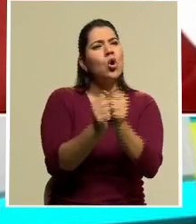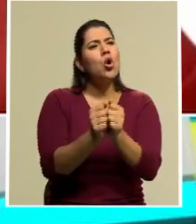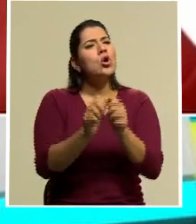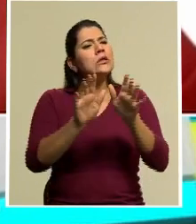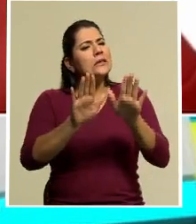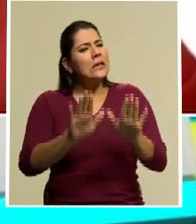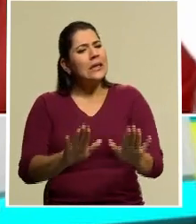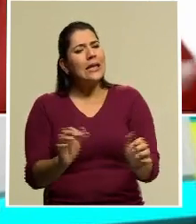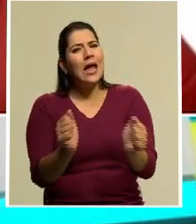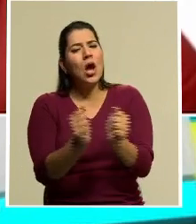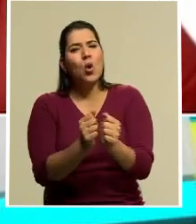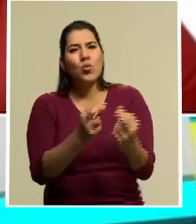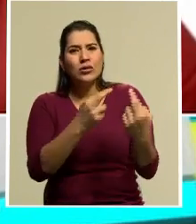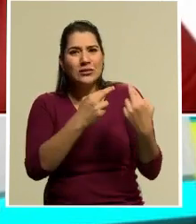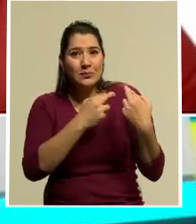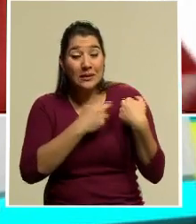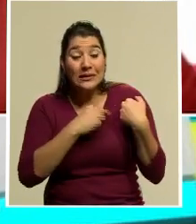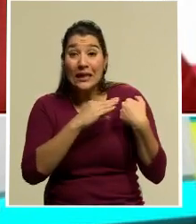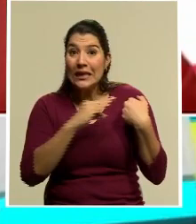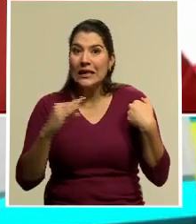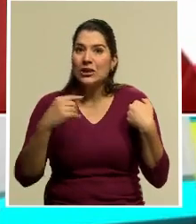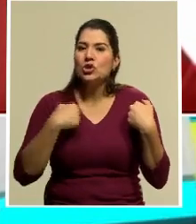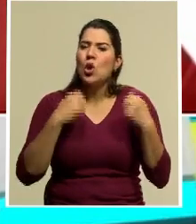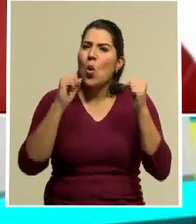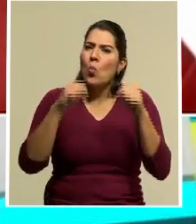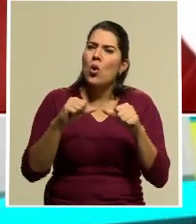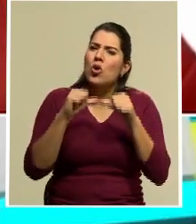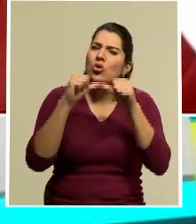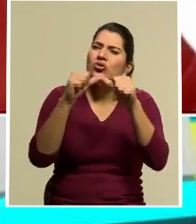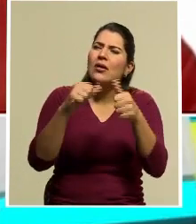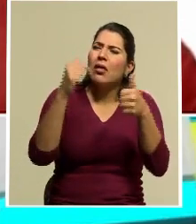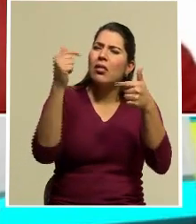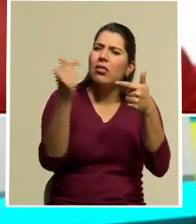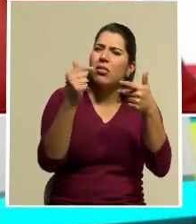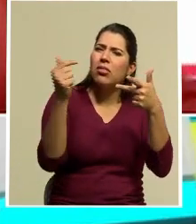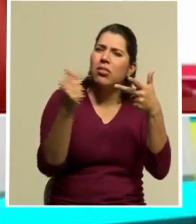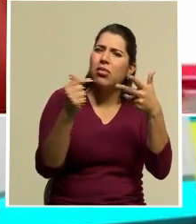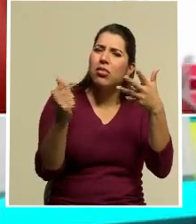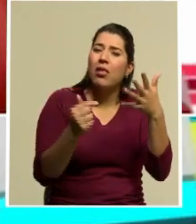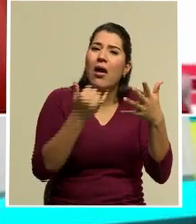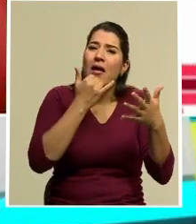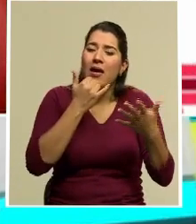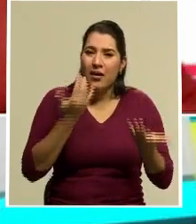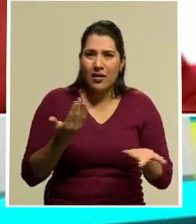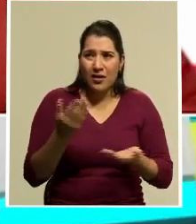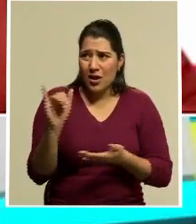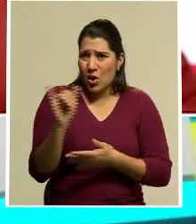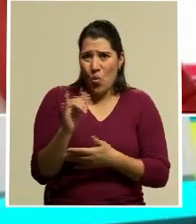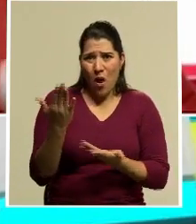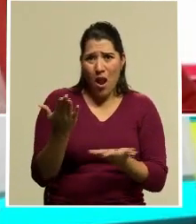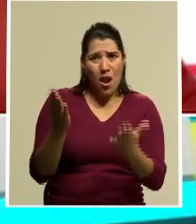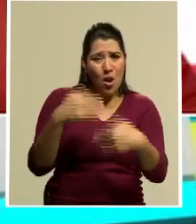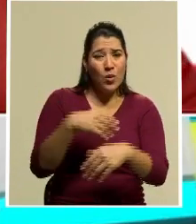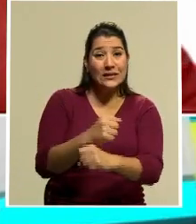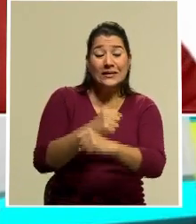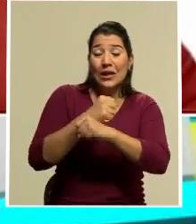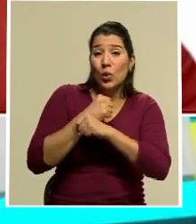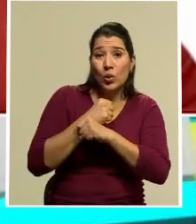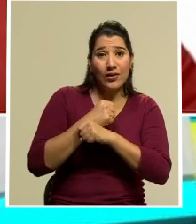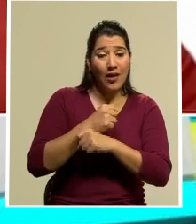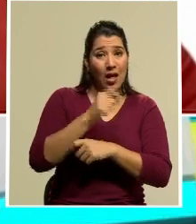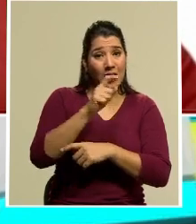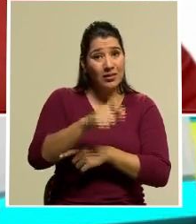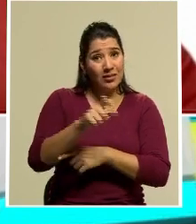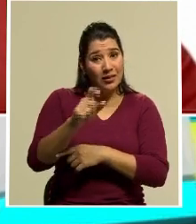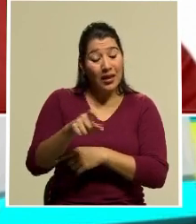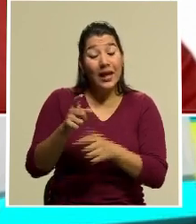responsable, y ahí podemos seguir enumerando como la seguridad ciudadana también. Bueno, lo cierto es que creo,